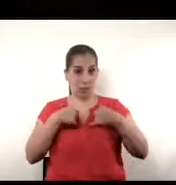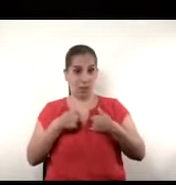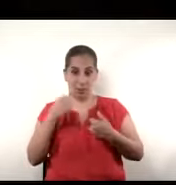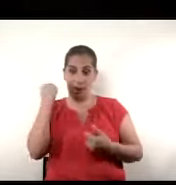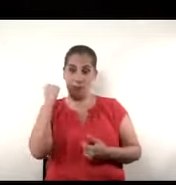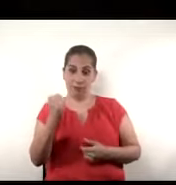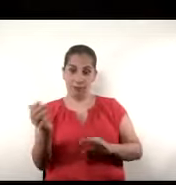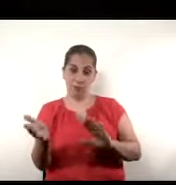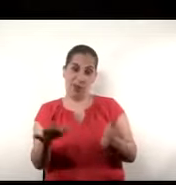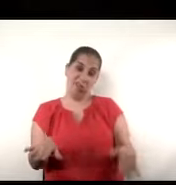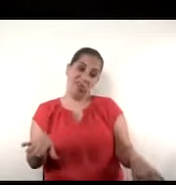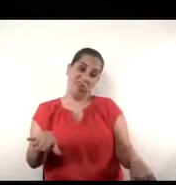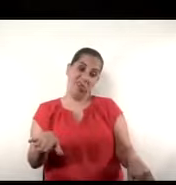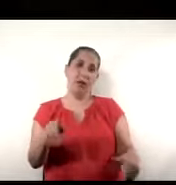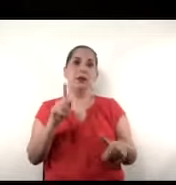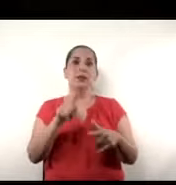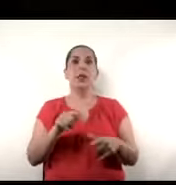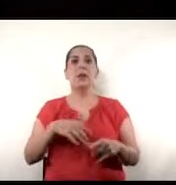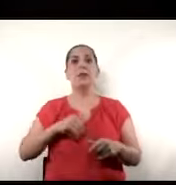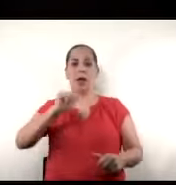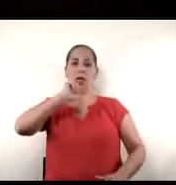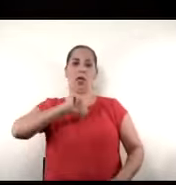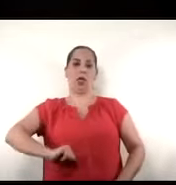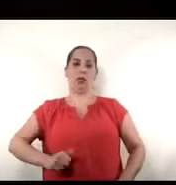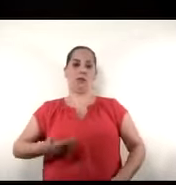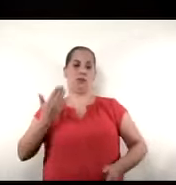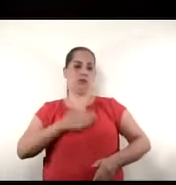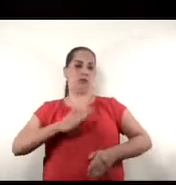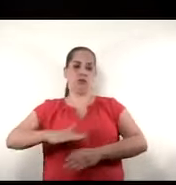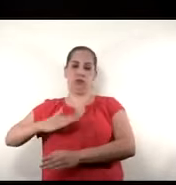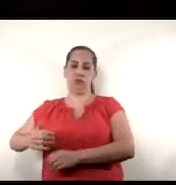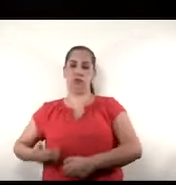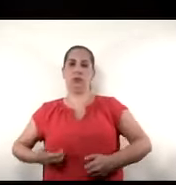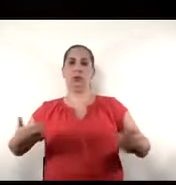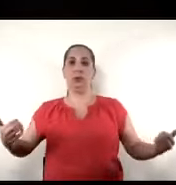un impuesto al destase del animal.